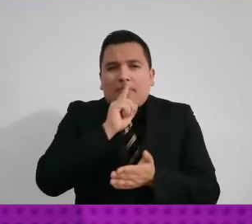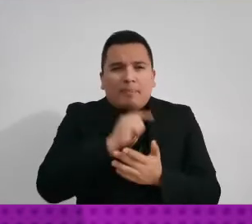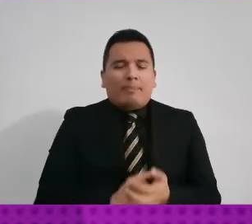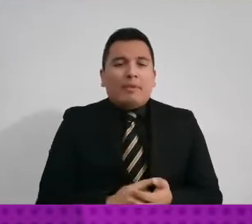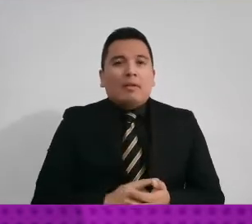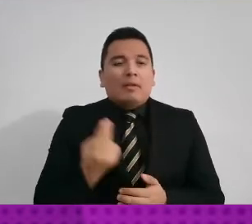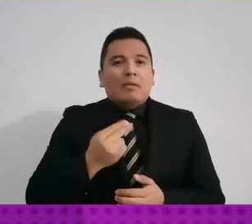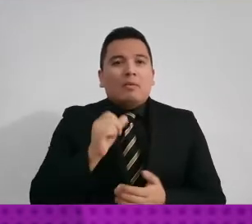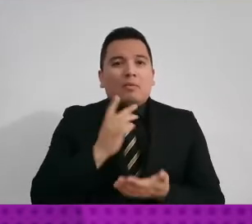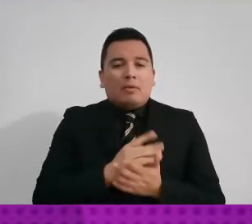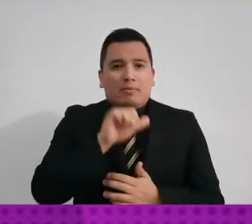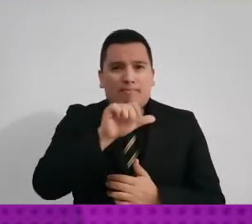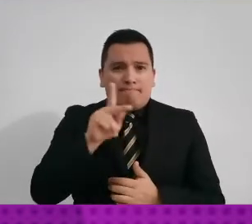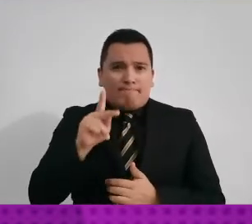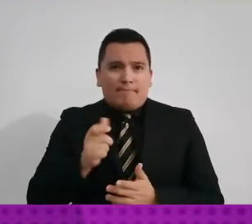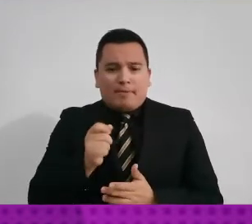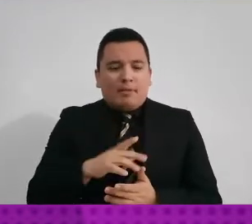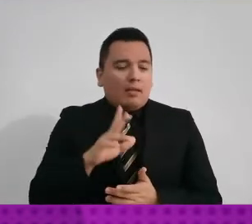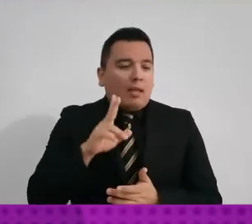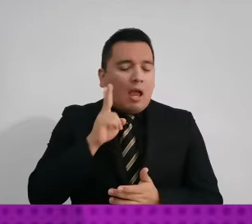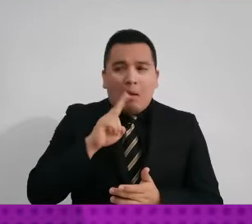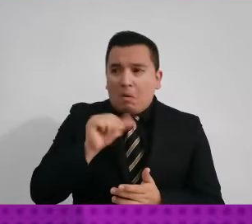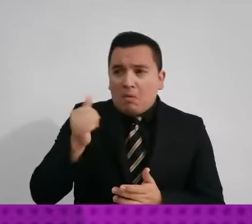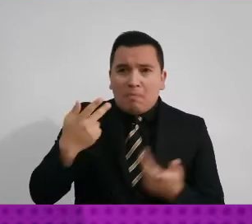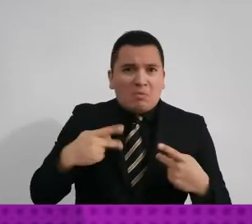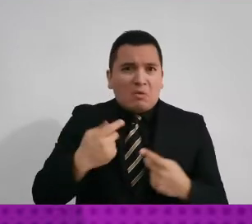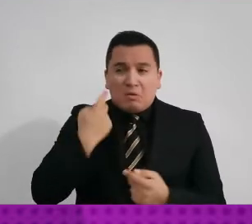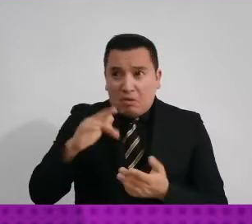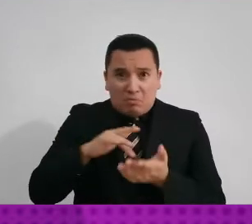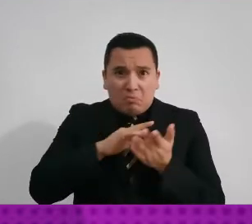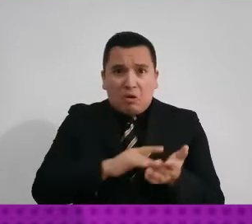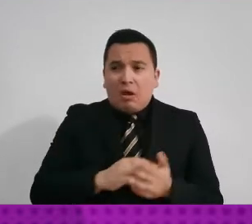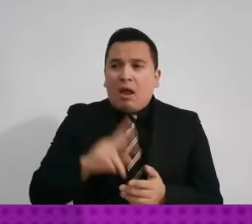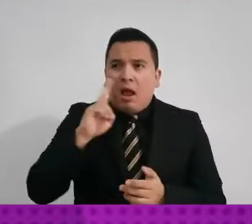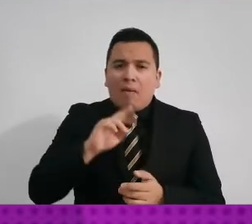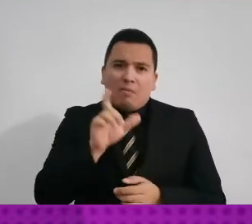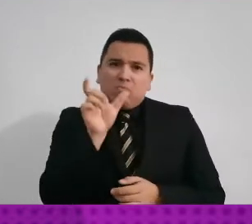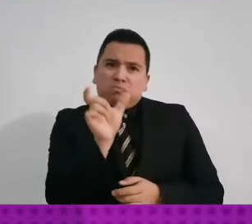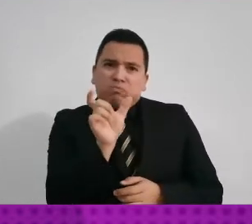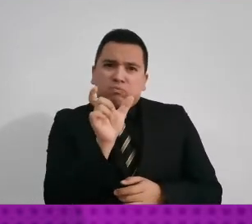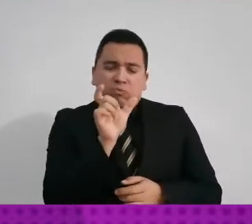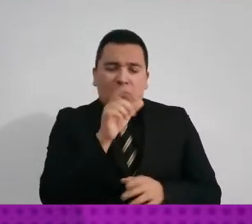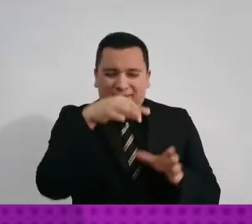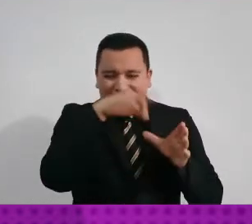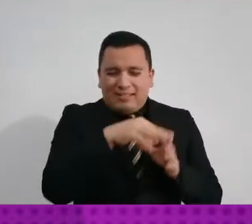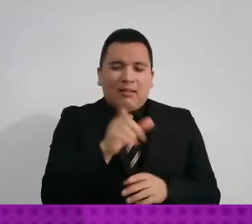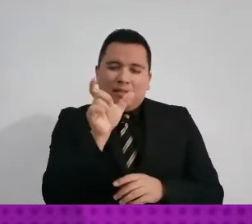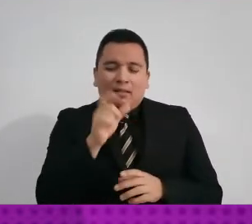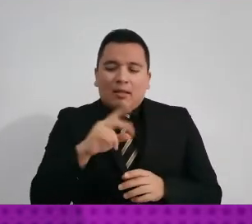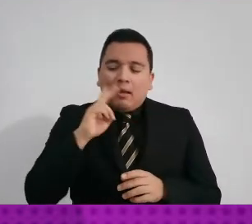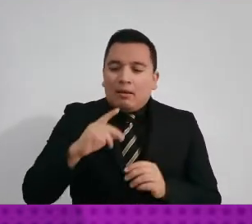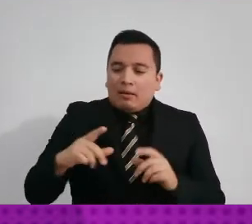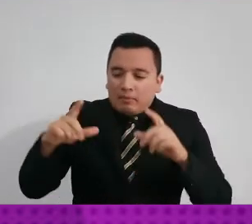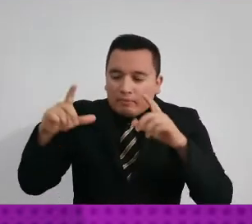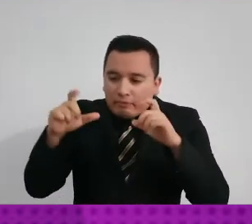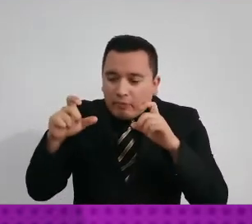celular, es decir, únicamente se le va a tomar una fotografía a la credencial para votar, una fotografía al